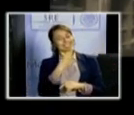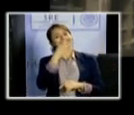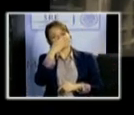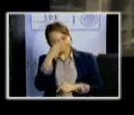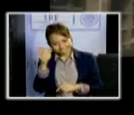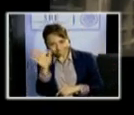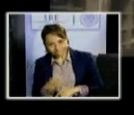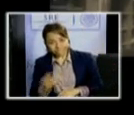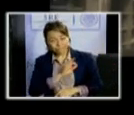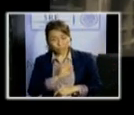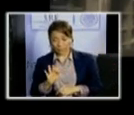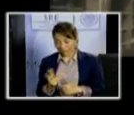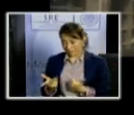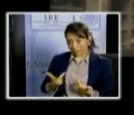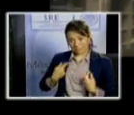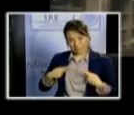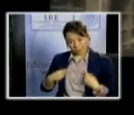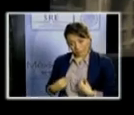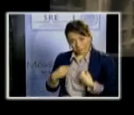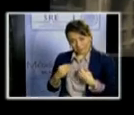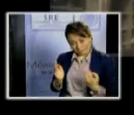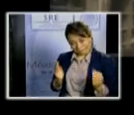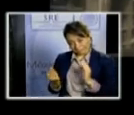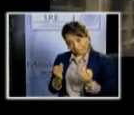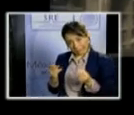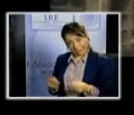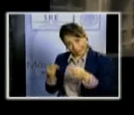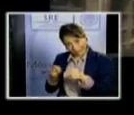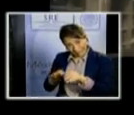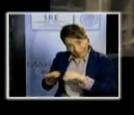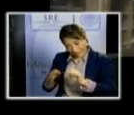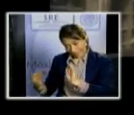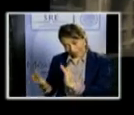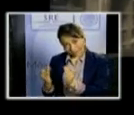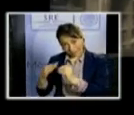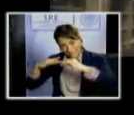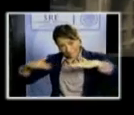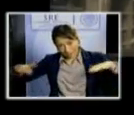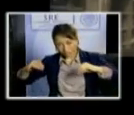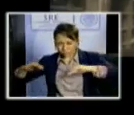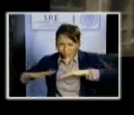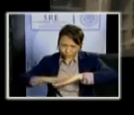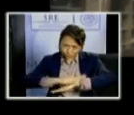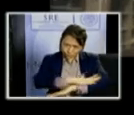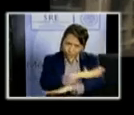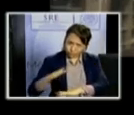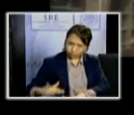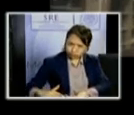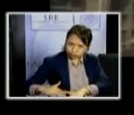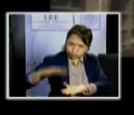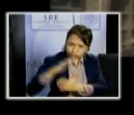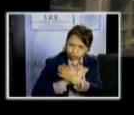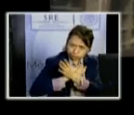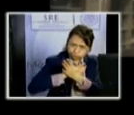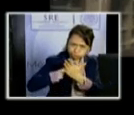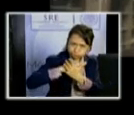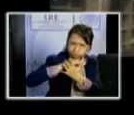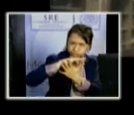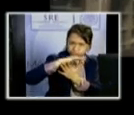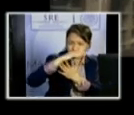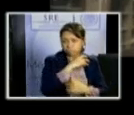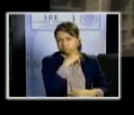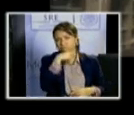de la subida del nivel del mar. ¿Cuánto estimamos que pueda ser el impacto del cambio climático en América Latina? Si llegamos a un incremento